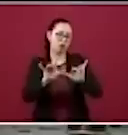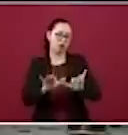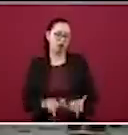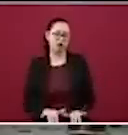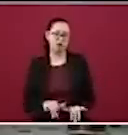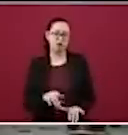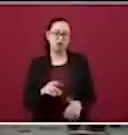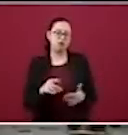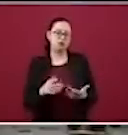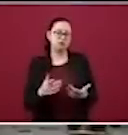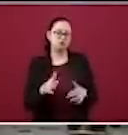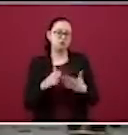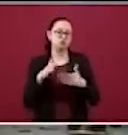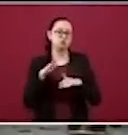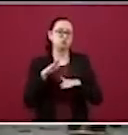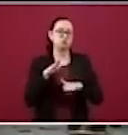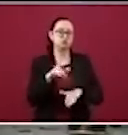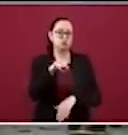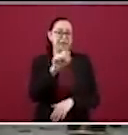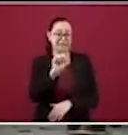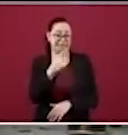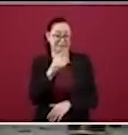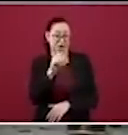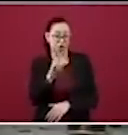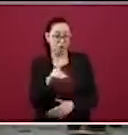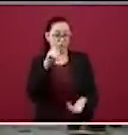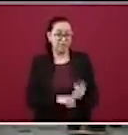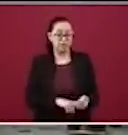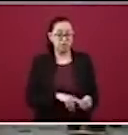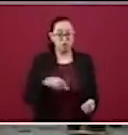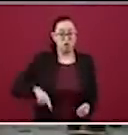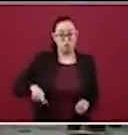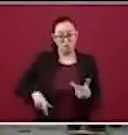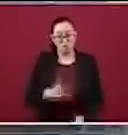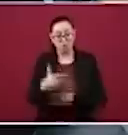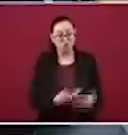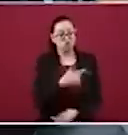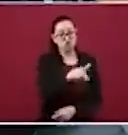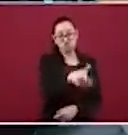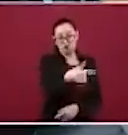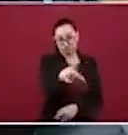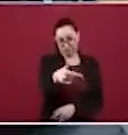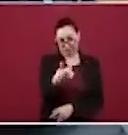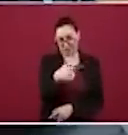12 funcionarios de la Secretaría de Gobernación que fueron perseguidos,